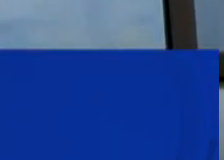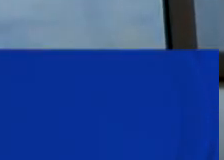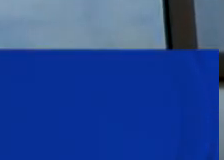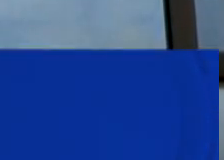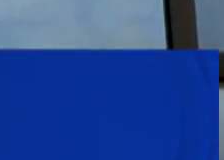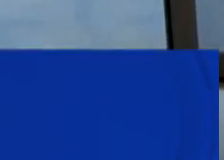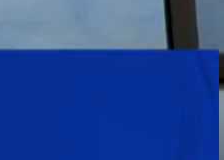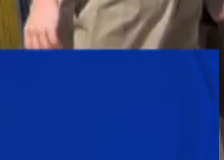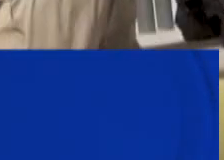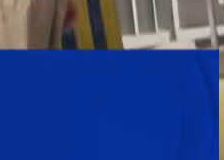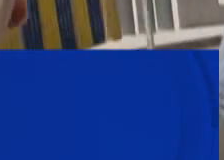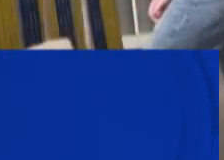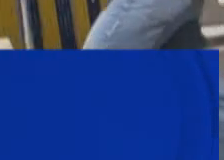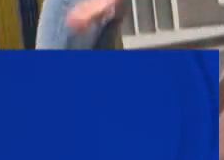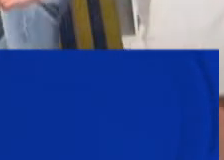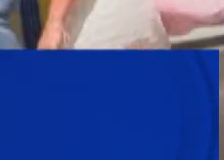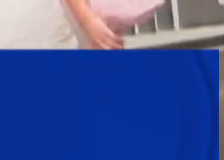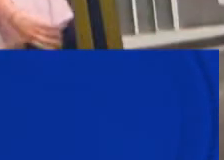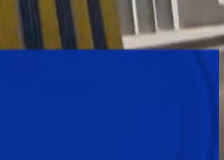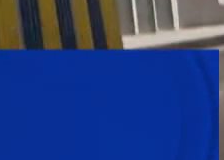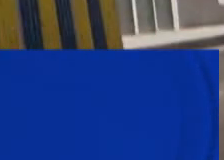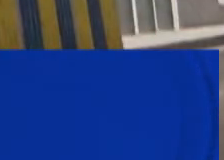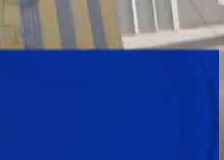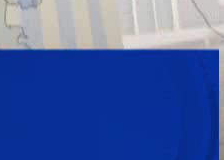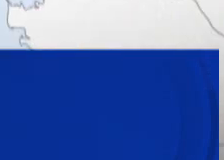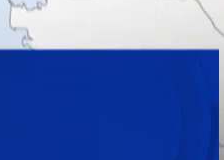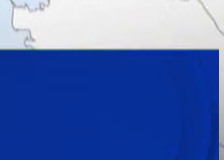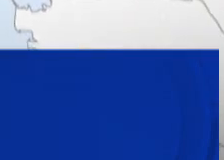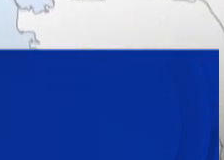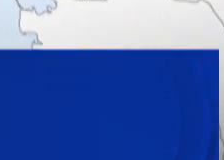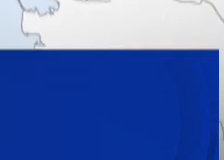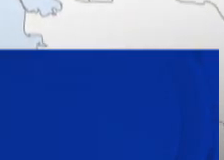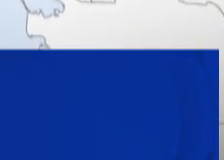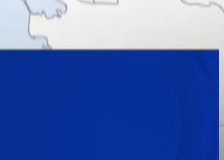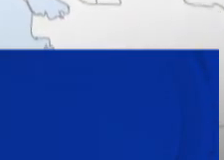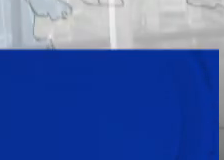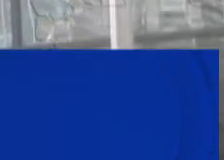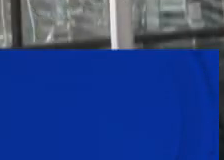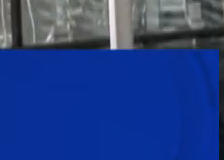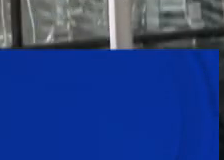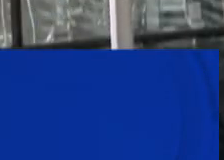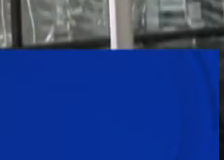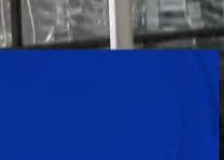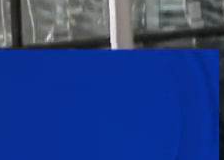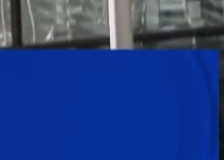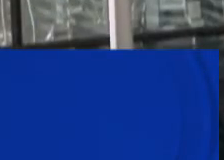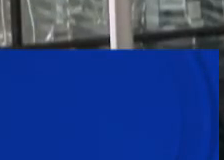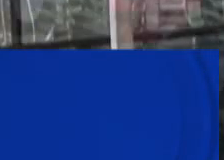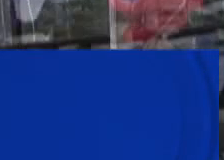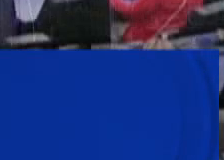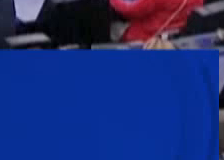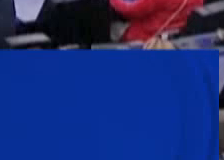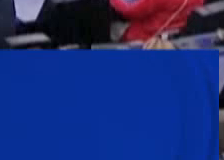Europeo, la instancia política integrada por los jefes de Estado y de Gobierno de sus 27 países miembros. Una vez tratado